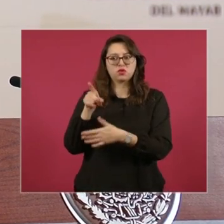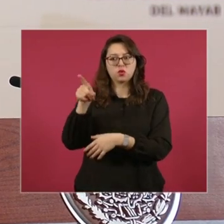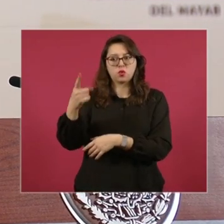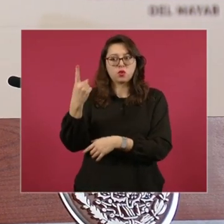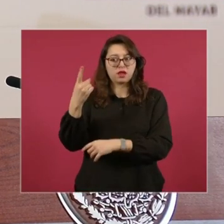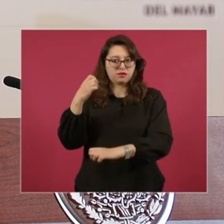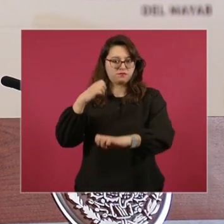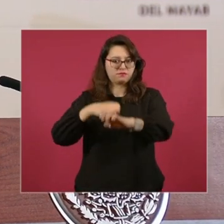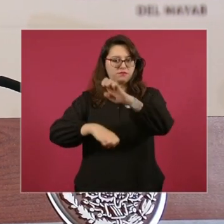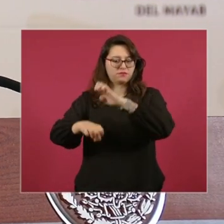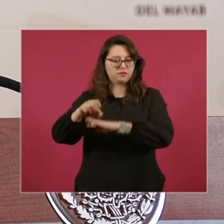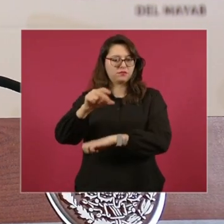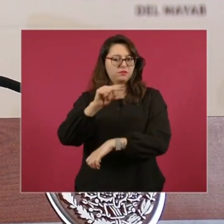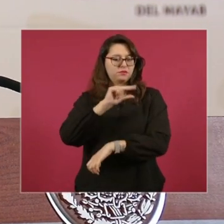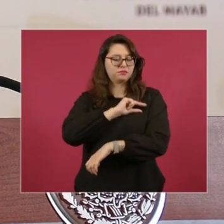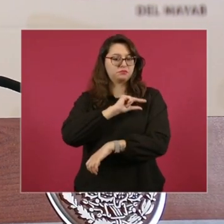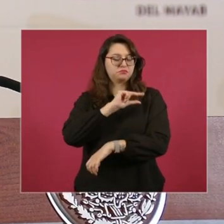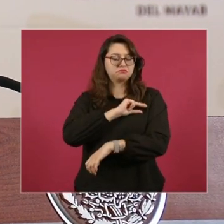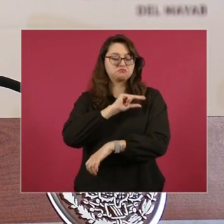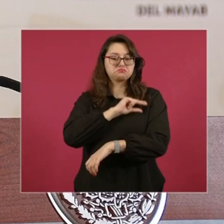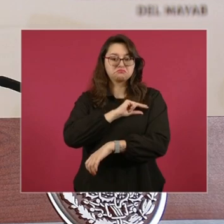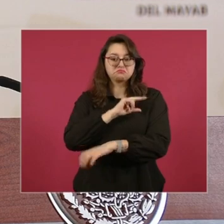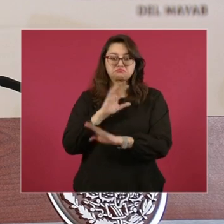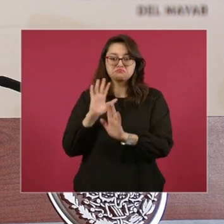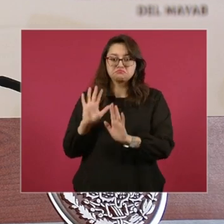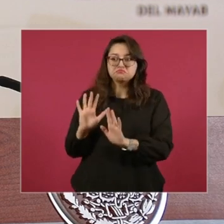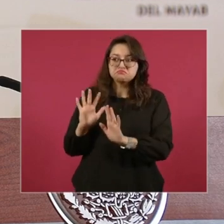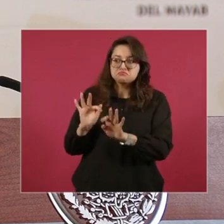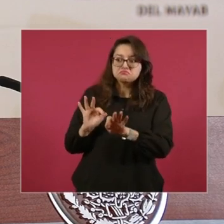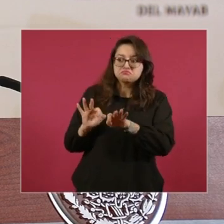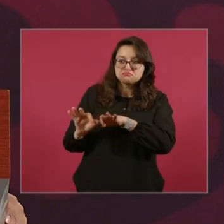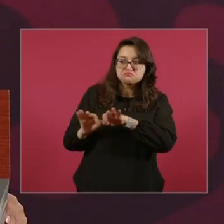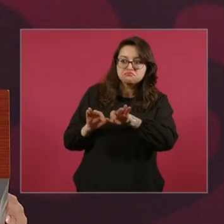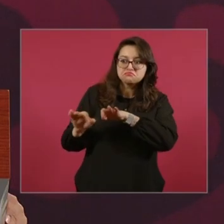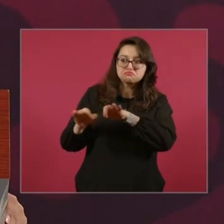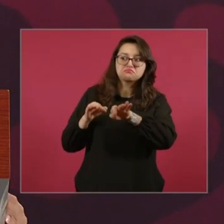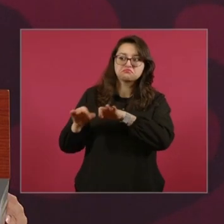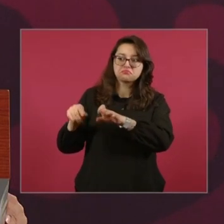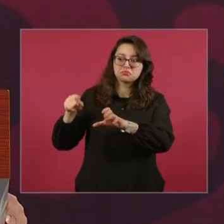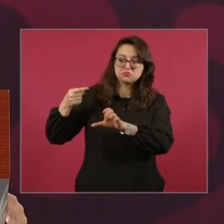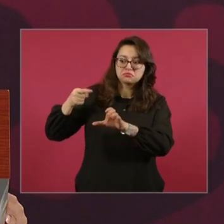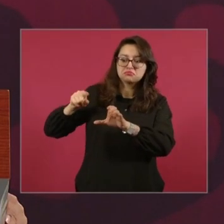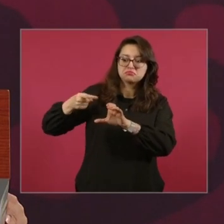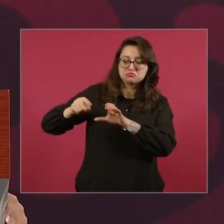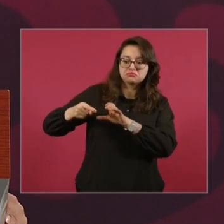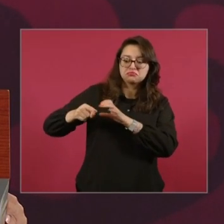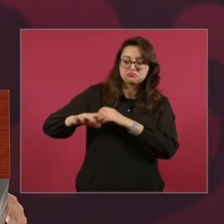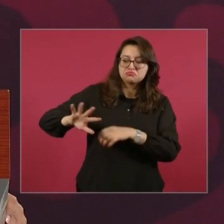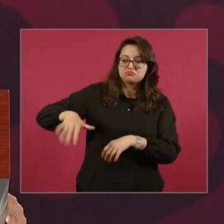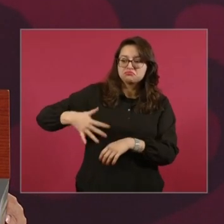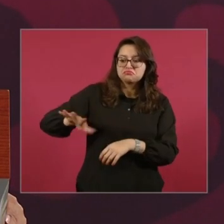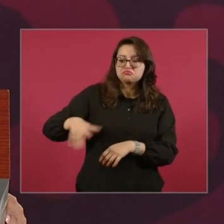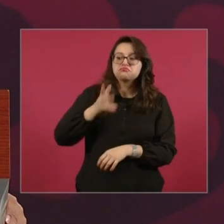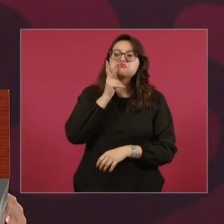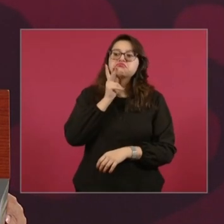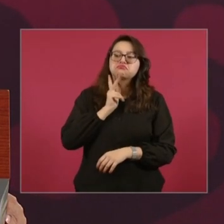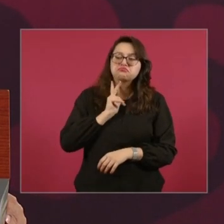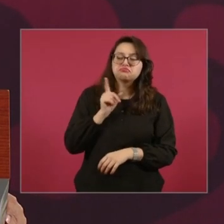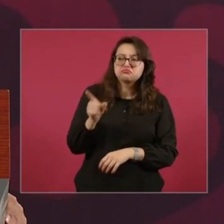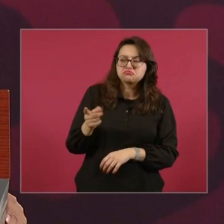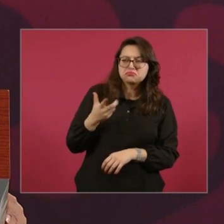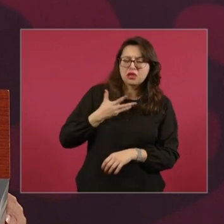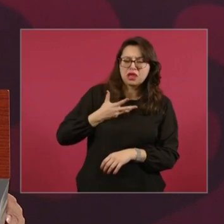empresa que está llevando a cabo estos trabajos que